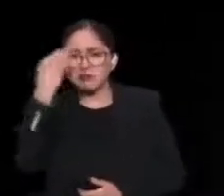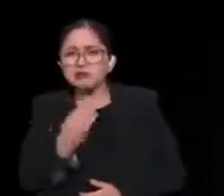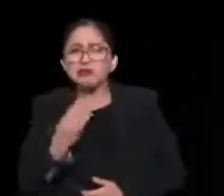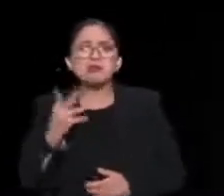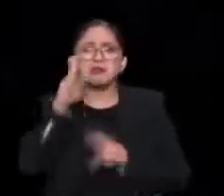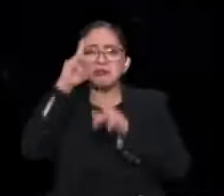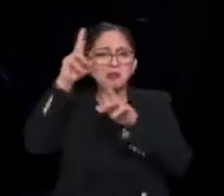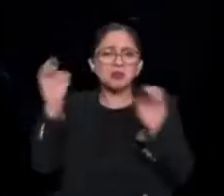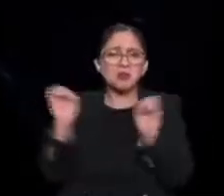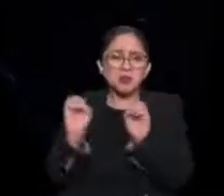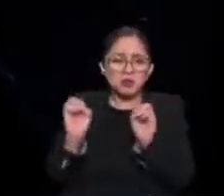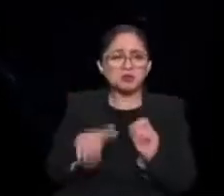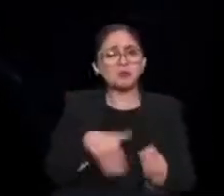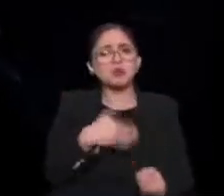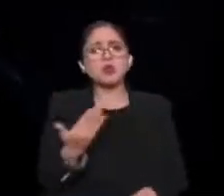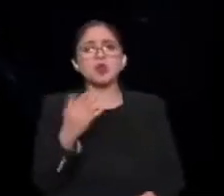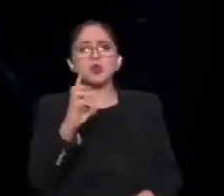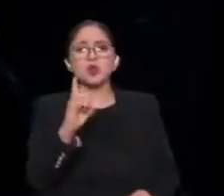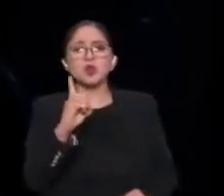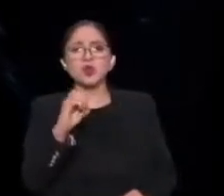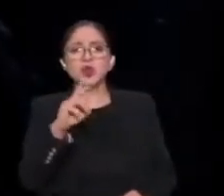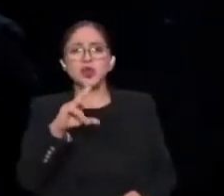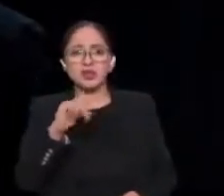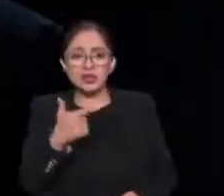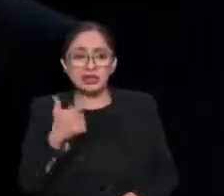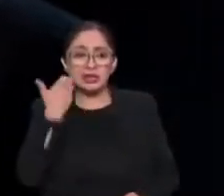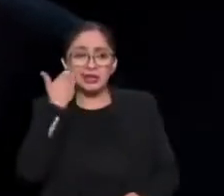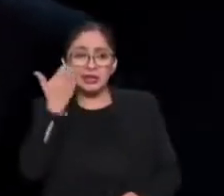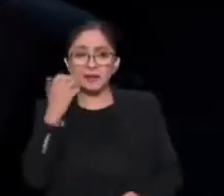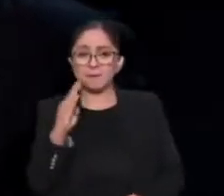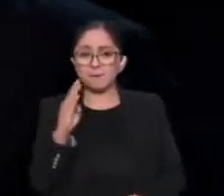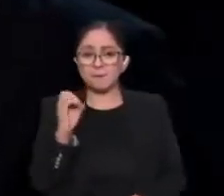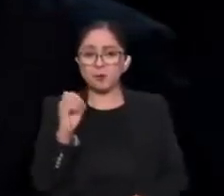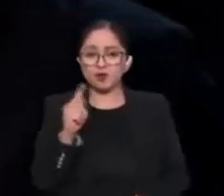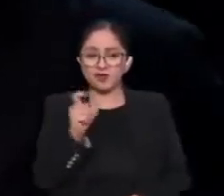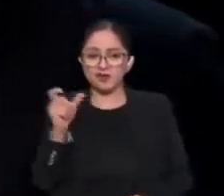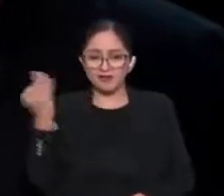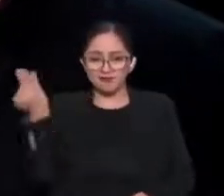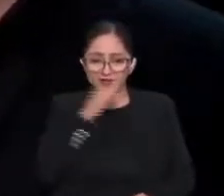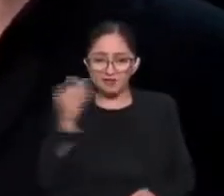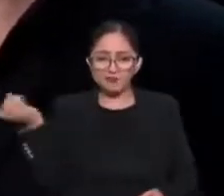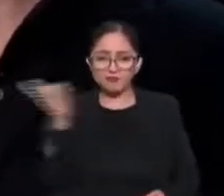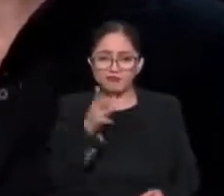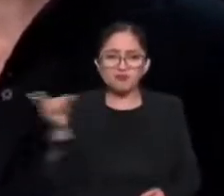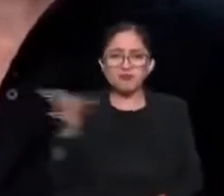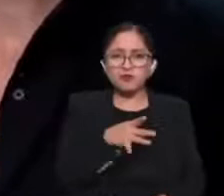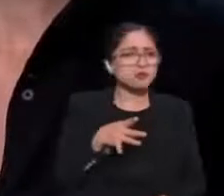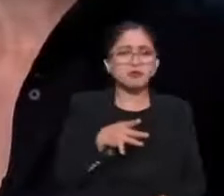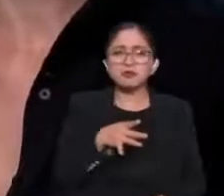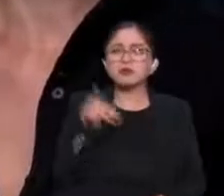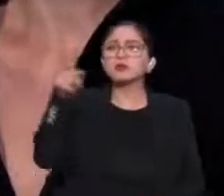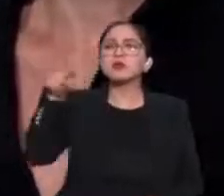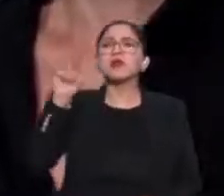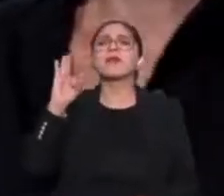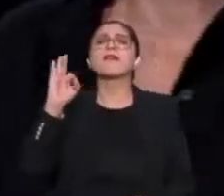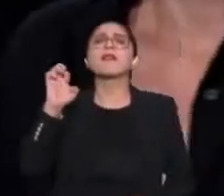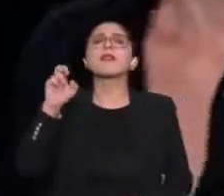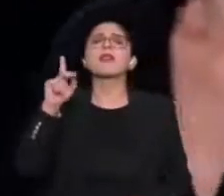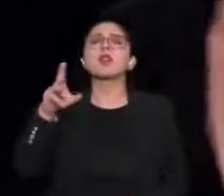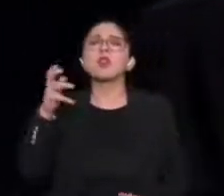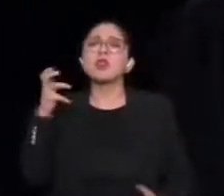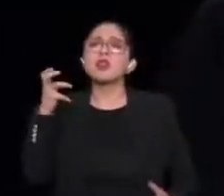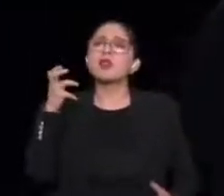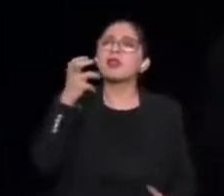Dorin, que quiso ser inflado con bots, se les revirtió porque lo que destacó más fue la gente gritándole a Federico Dorin que dónde estaba su hijo,